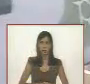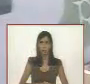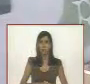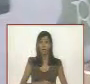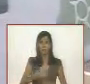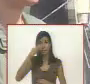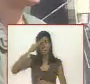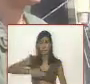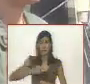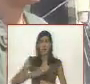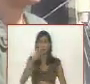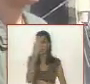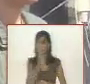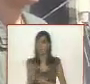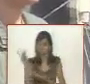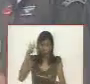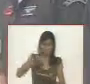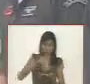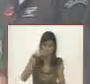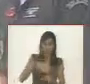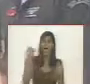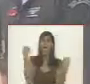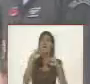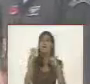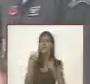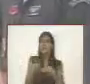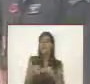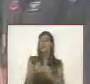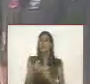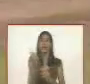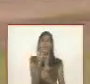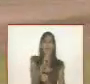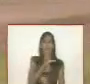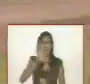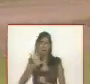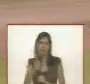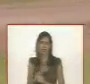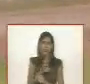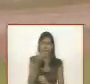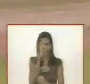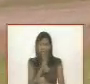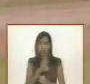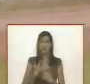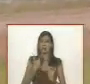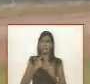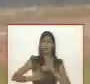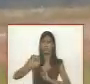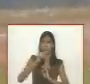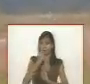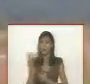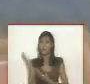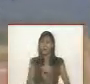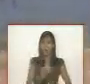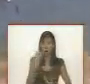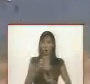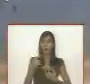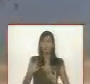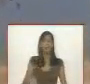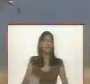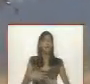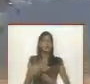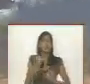Para los militares brasileños que participan en estos ejercicios binacionales, el combate al narcotráfico procedente de Colombia es